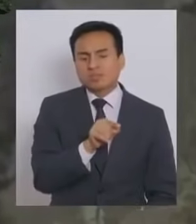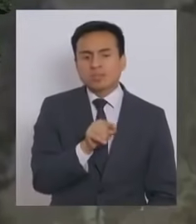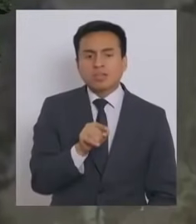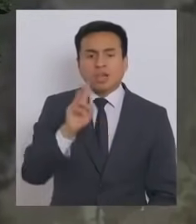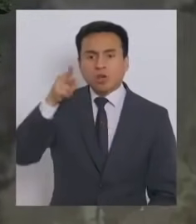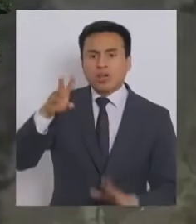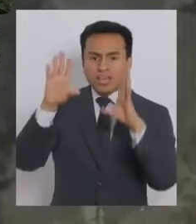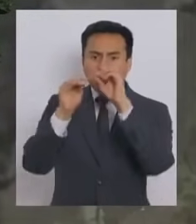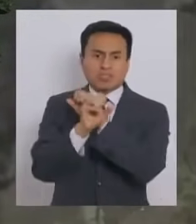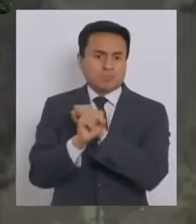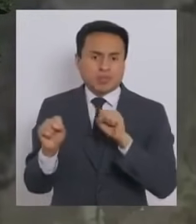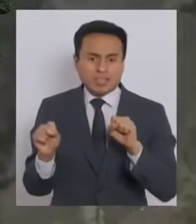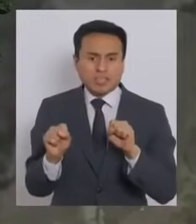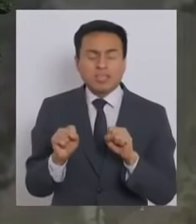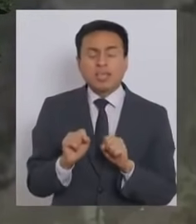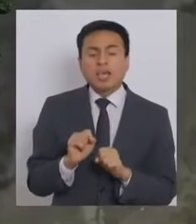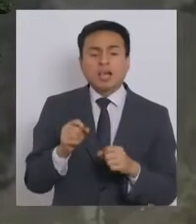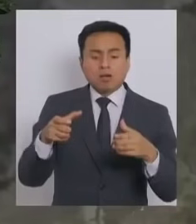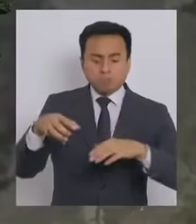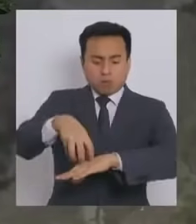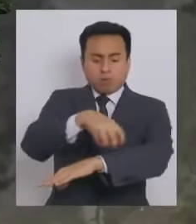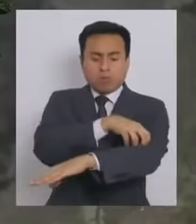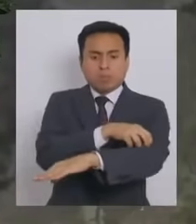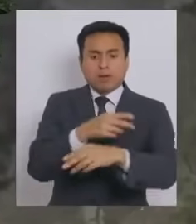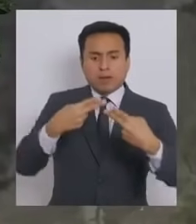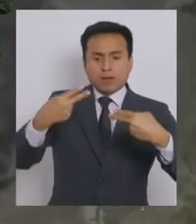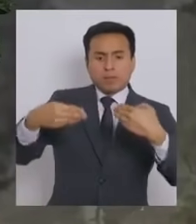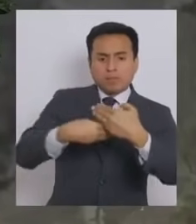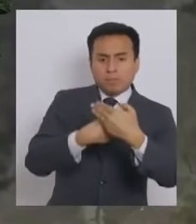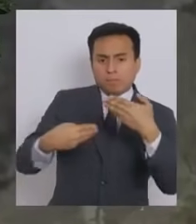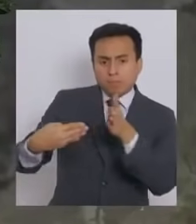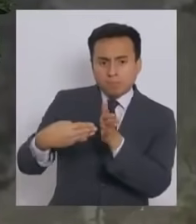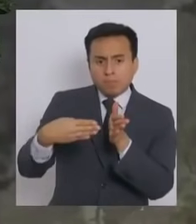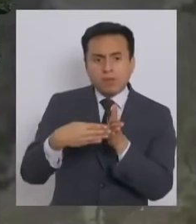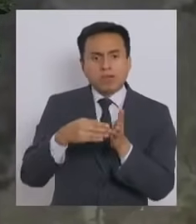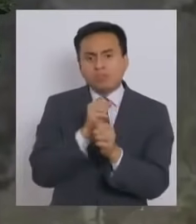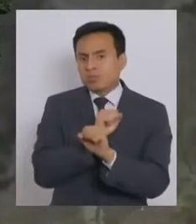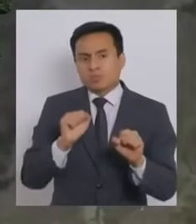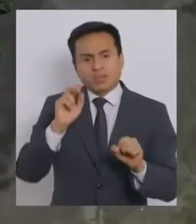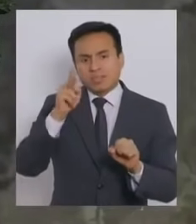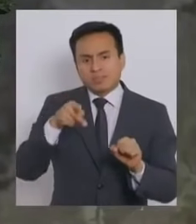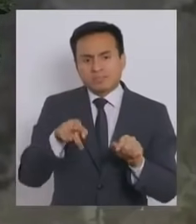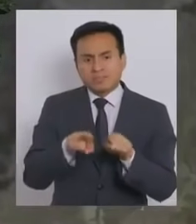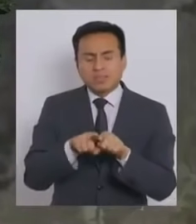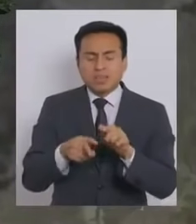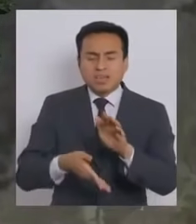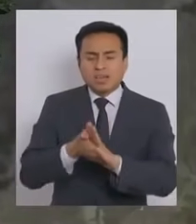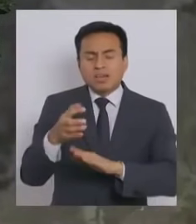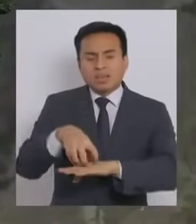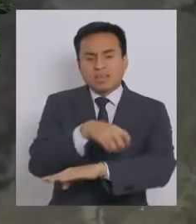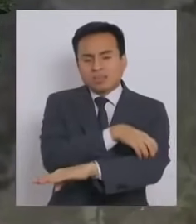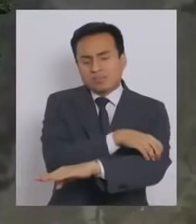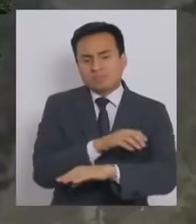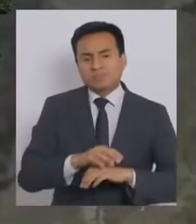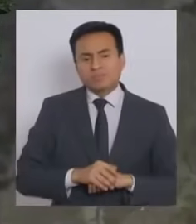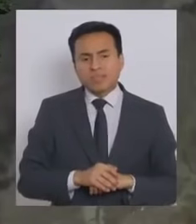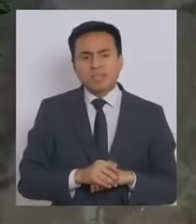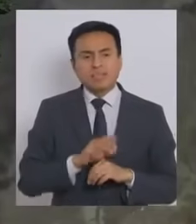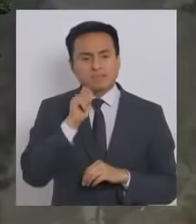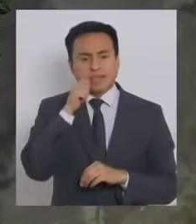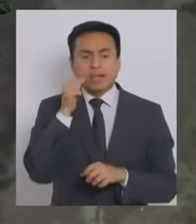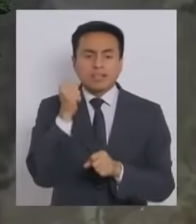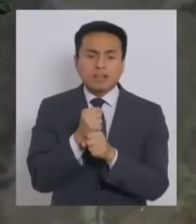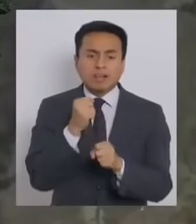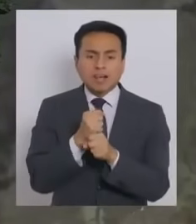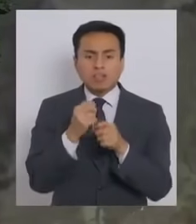toque de queda, ni se pueden poner cordones sanitarios, es decir, el impedimento de que personas puedan salir de una región hacia otra. Y por tanto, se está